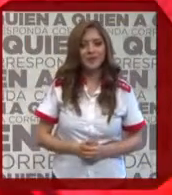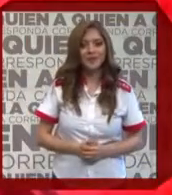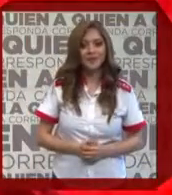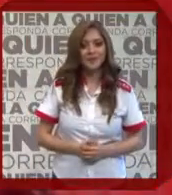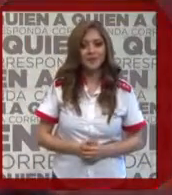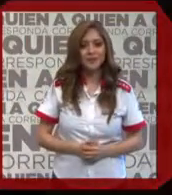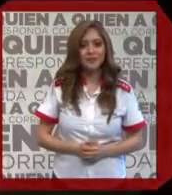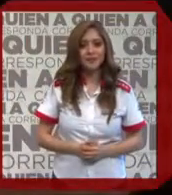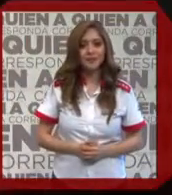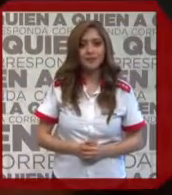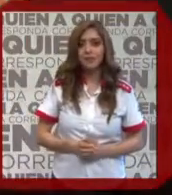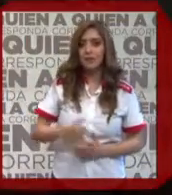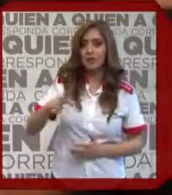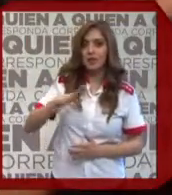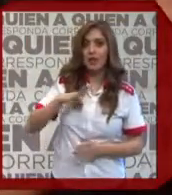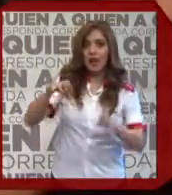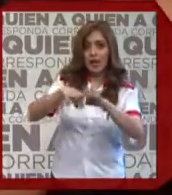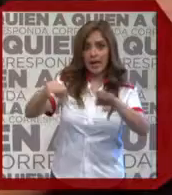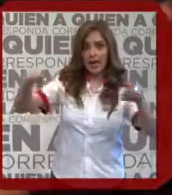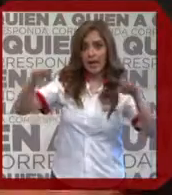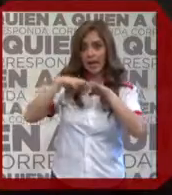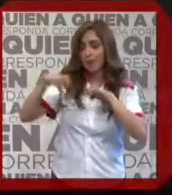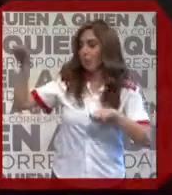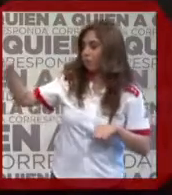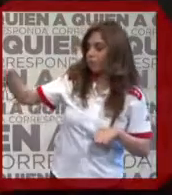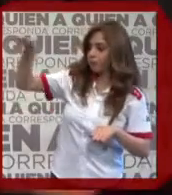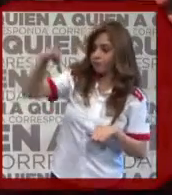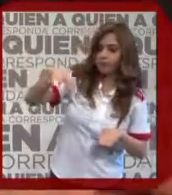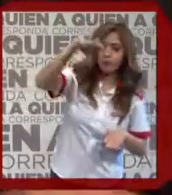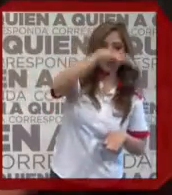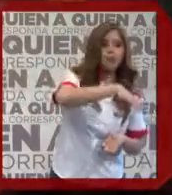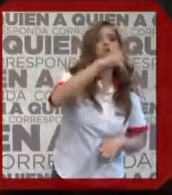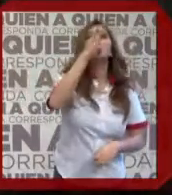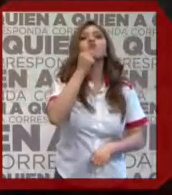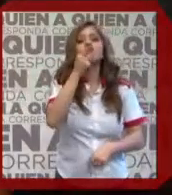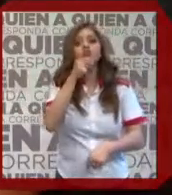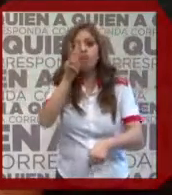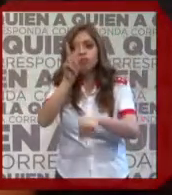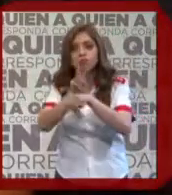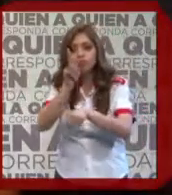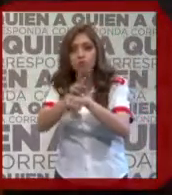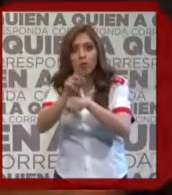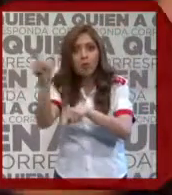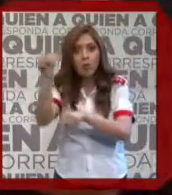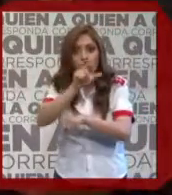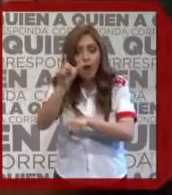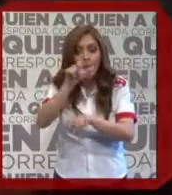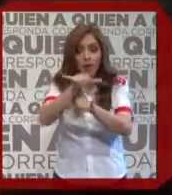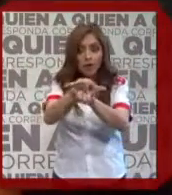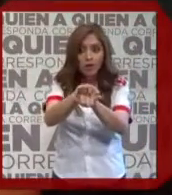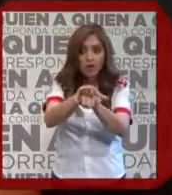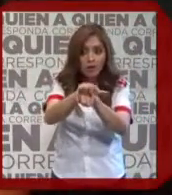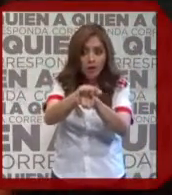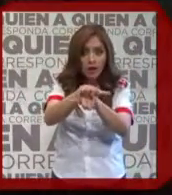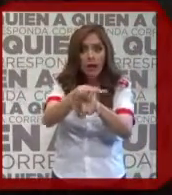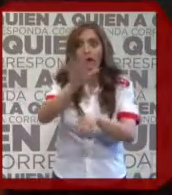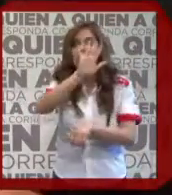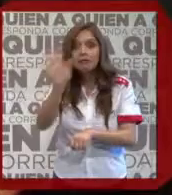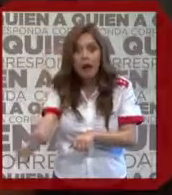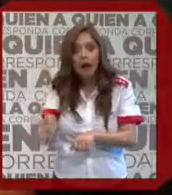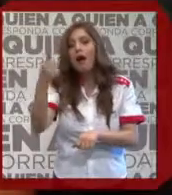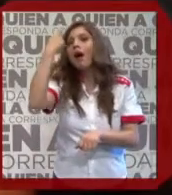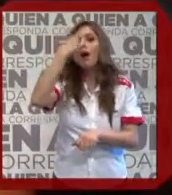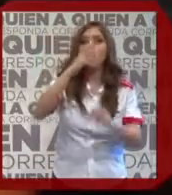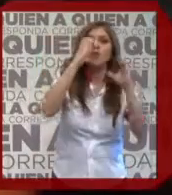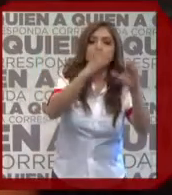Nos dividimos en varios equipos para empezar los patrullajes nocturnos y detectar cuando alguna tortuga sale a nuestras playas a procesar su